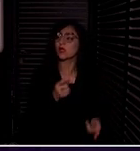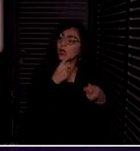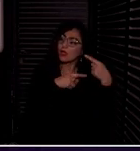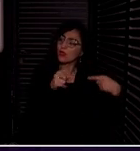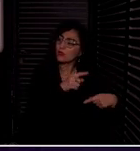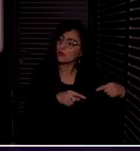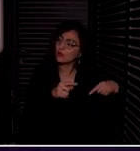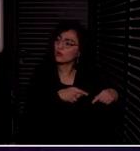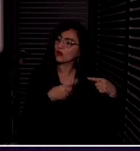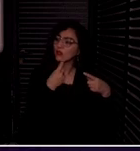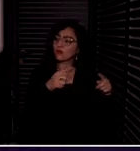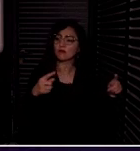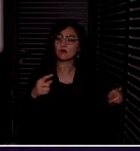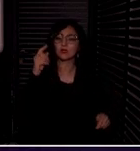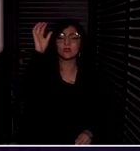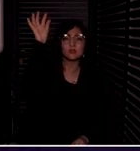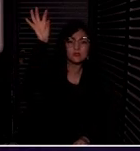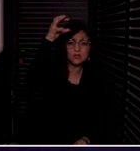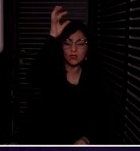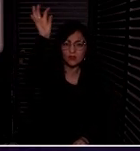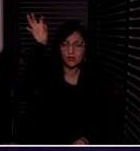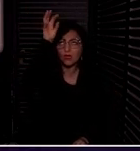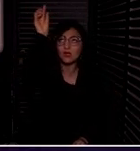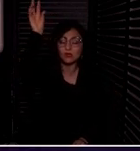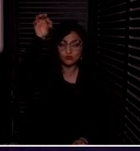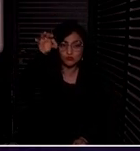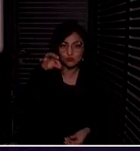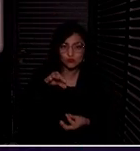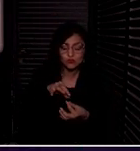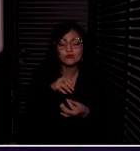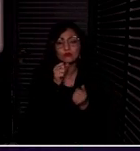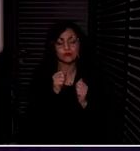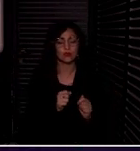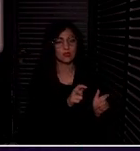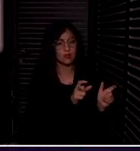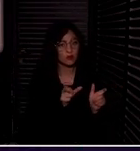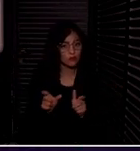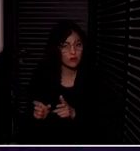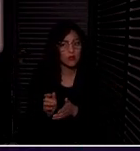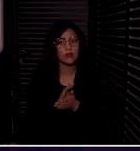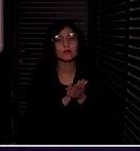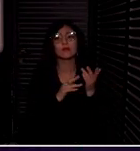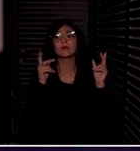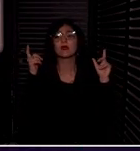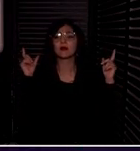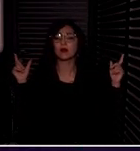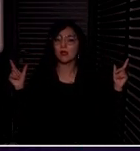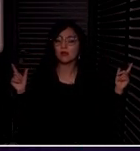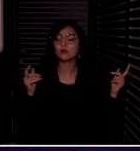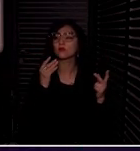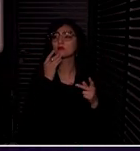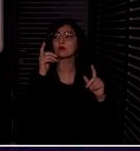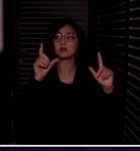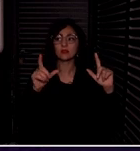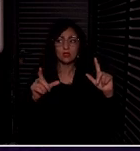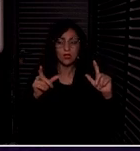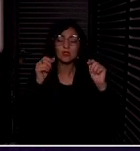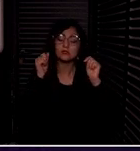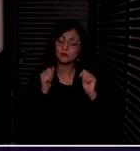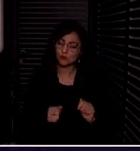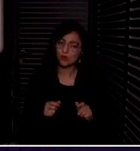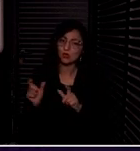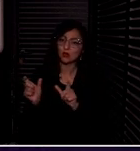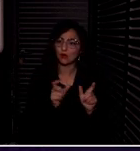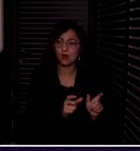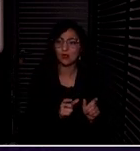era de los satélites, se ha podido regular. Desde la creación de la radiodifusión y la televisión se ha podido regular. Es más, se ha regulado. El problema